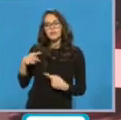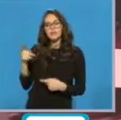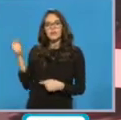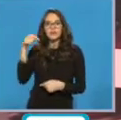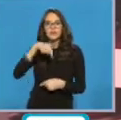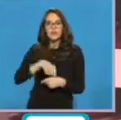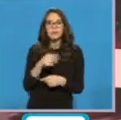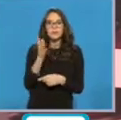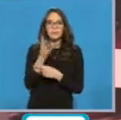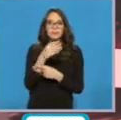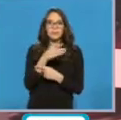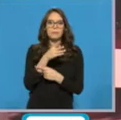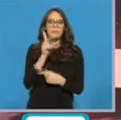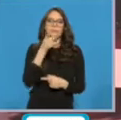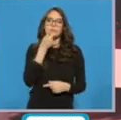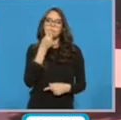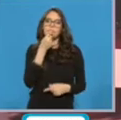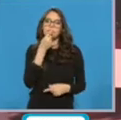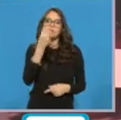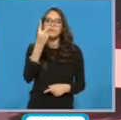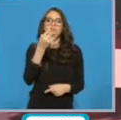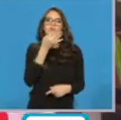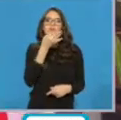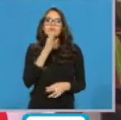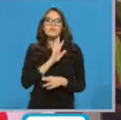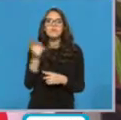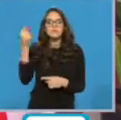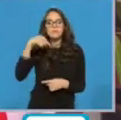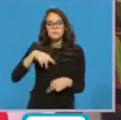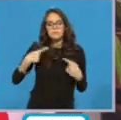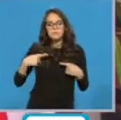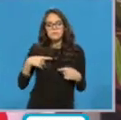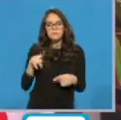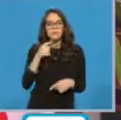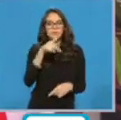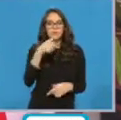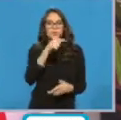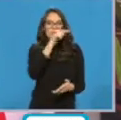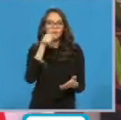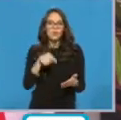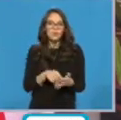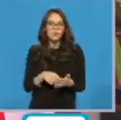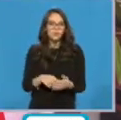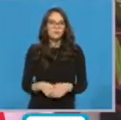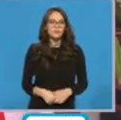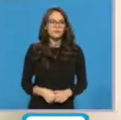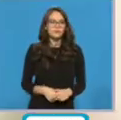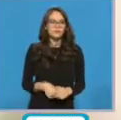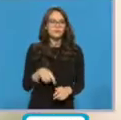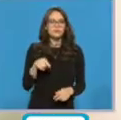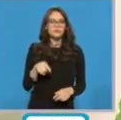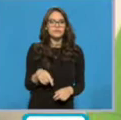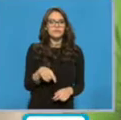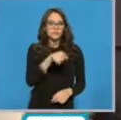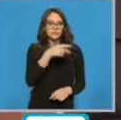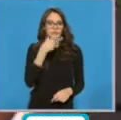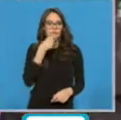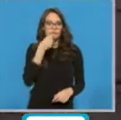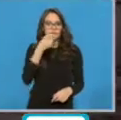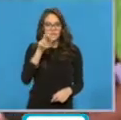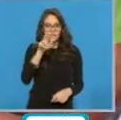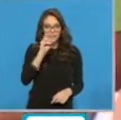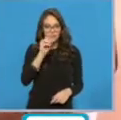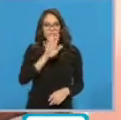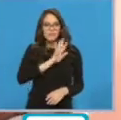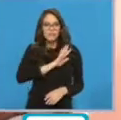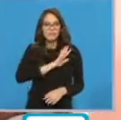local. Oye, pues no es nada, 2 minutos prácticamente. Así es. ¿No? Qué Genaro, ¿no las utilizas? Afortunadamente no.